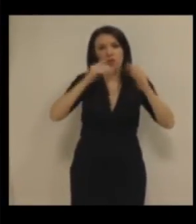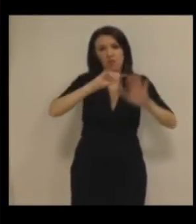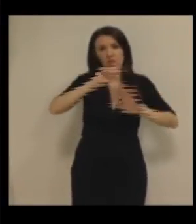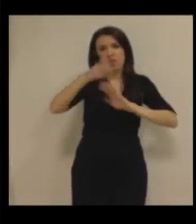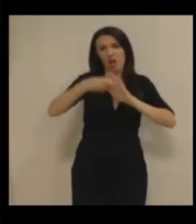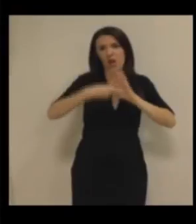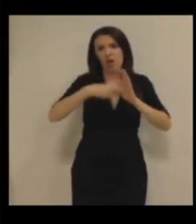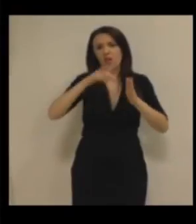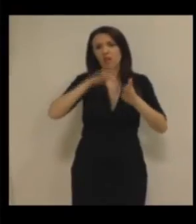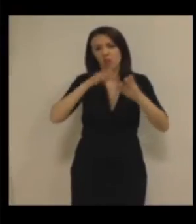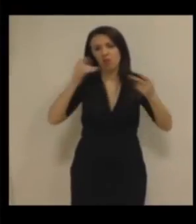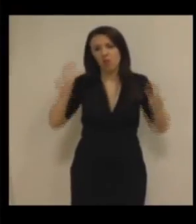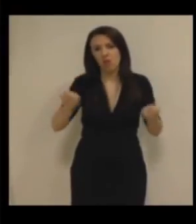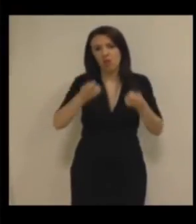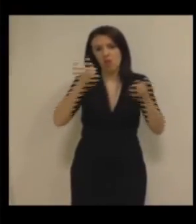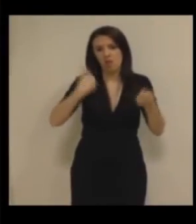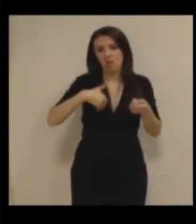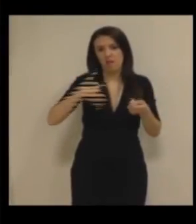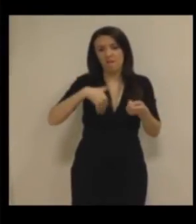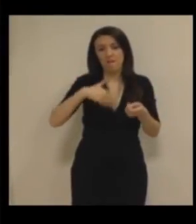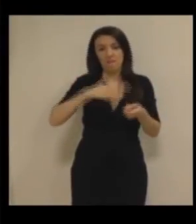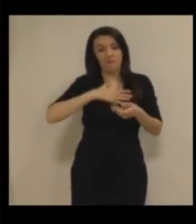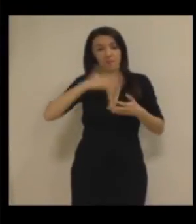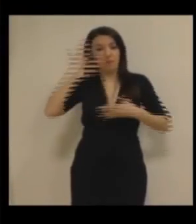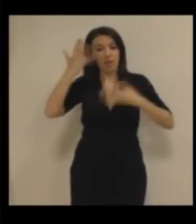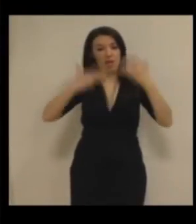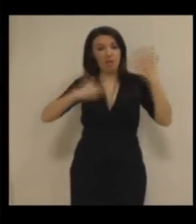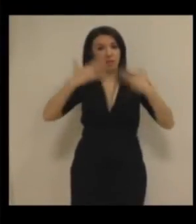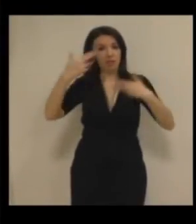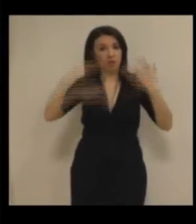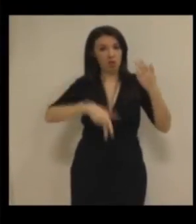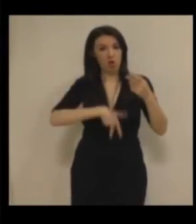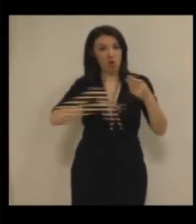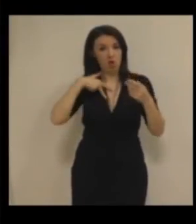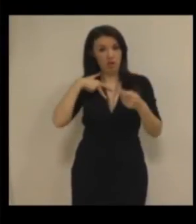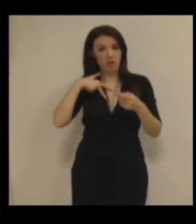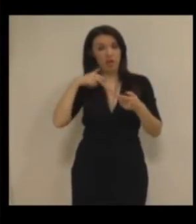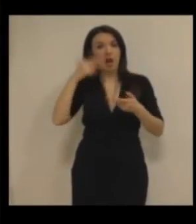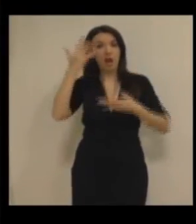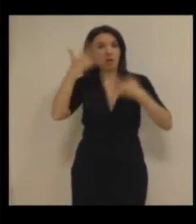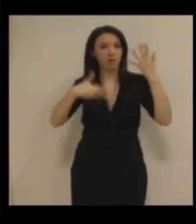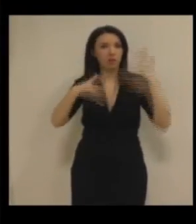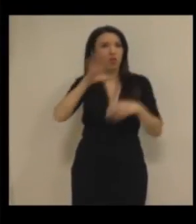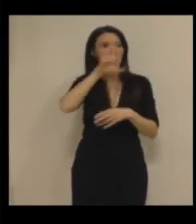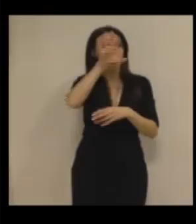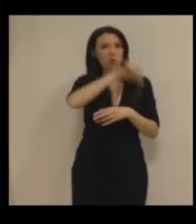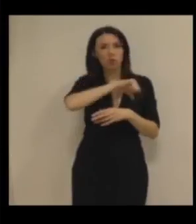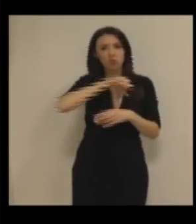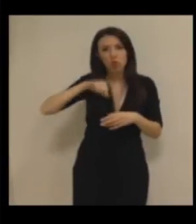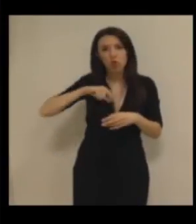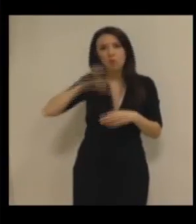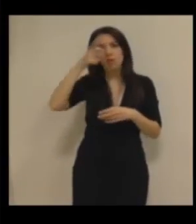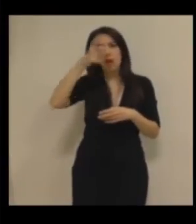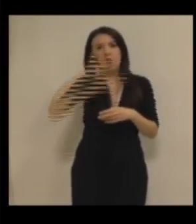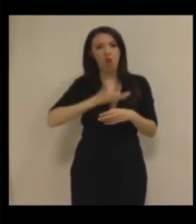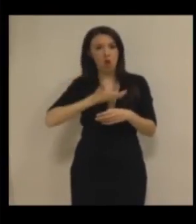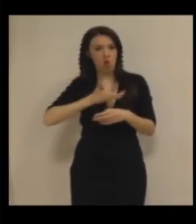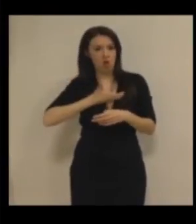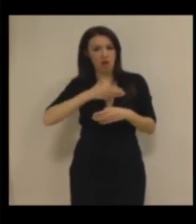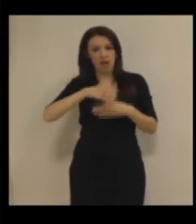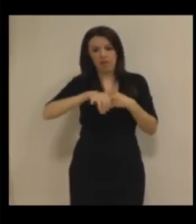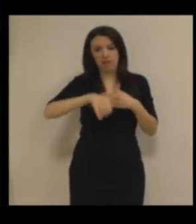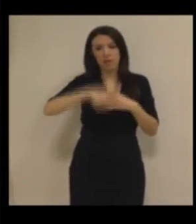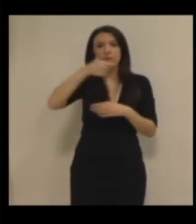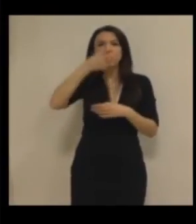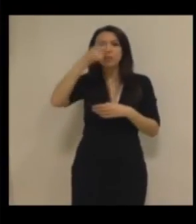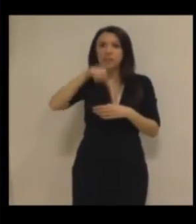está promulgada, en la propia administración, la administración general, la administración autonómica, la administración local, la más cercana al ciudadano,